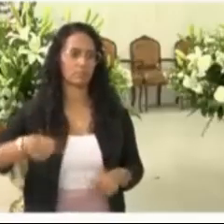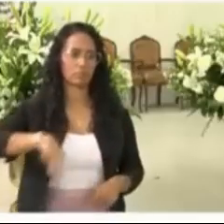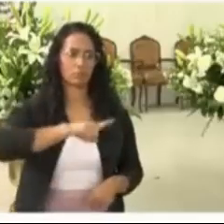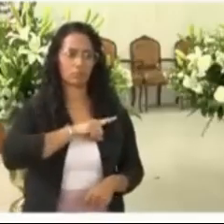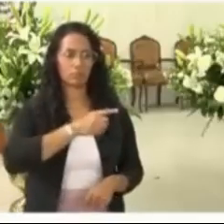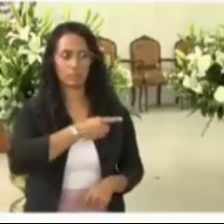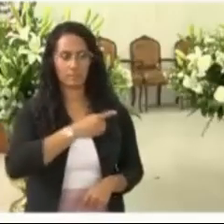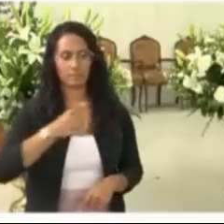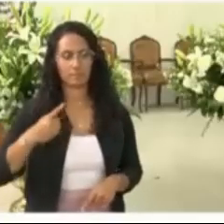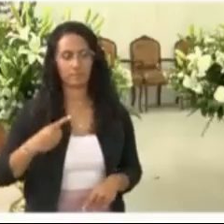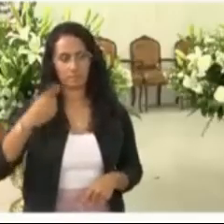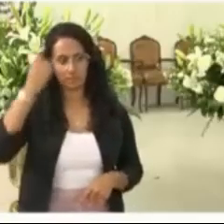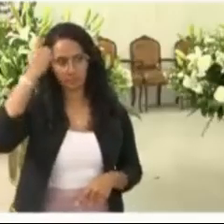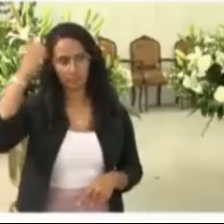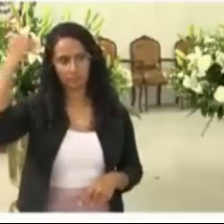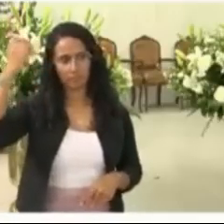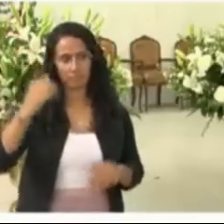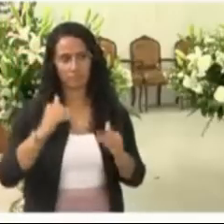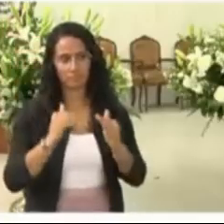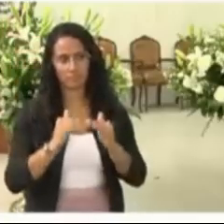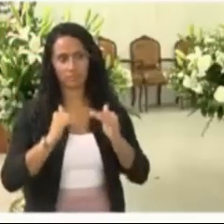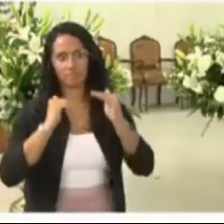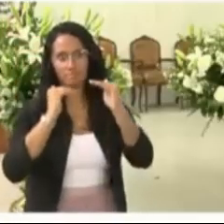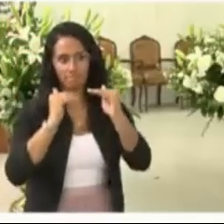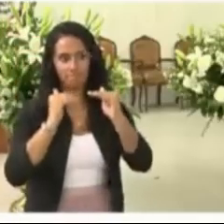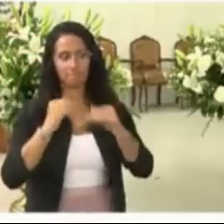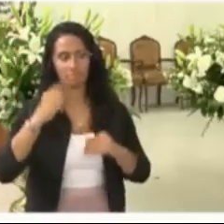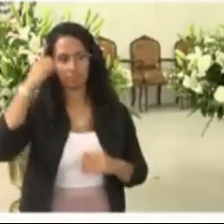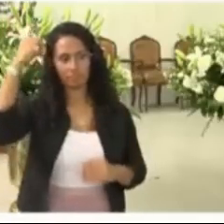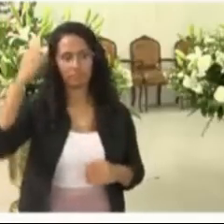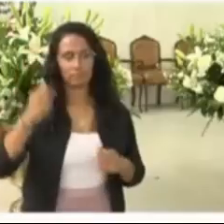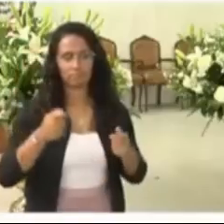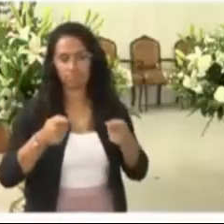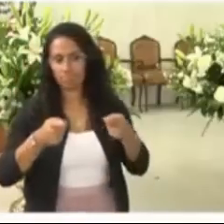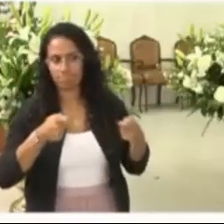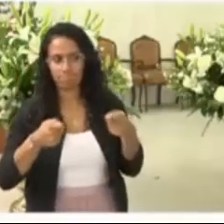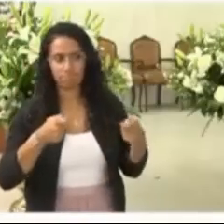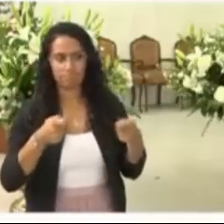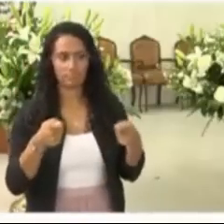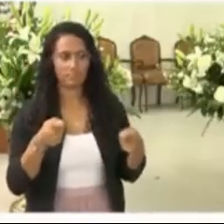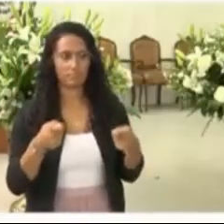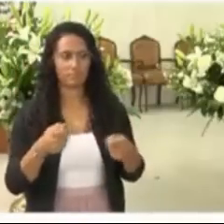Humillación es dejar que el Señor resuelva nuestros problemas.